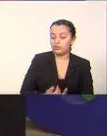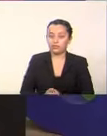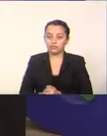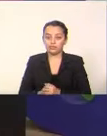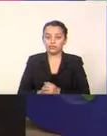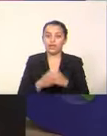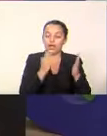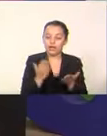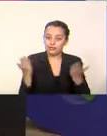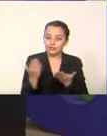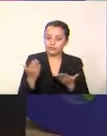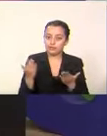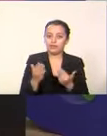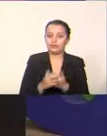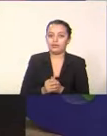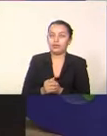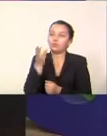bien,